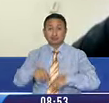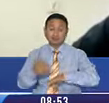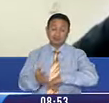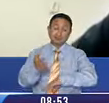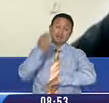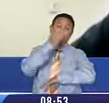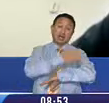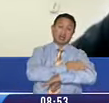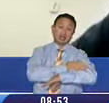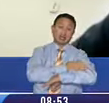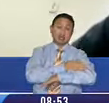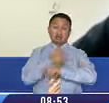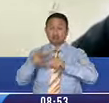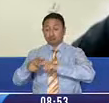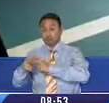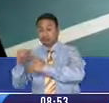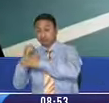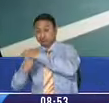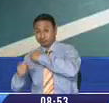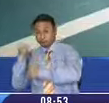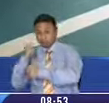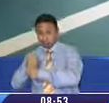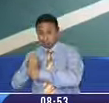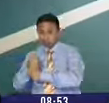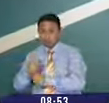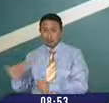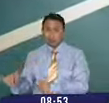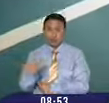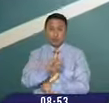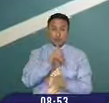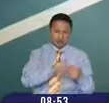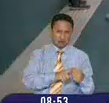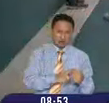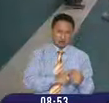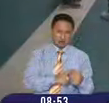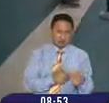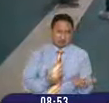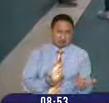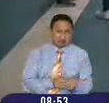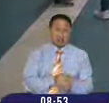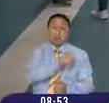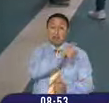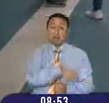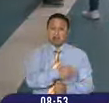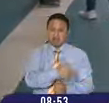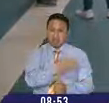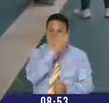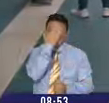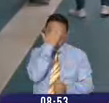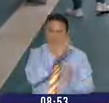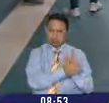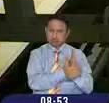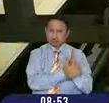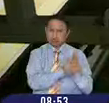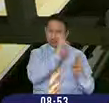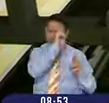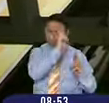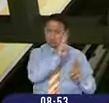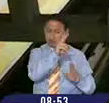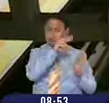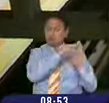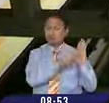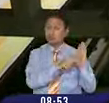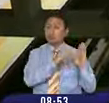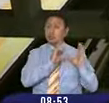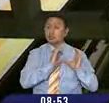de antelación antes de empezar a operar. ¿Pasa lo mismo con el Metro de Quito? ¿Los ciudadanos están capacitados para respetar las normas